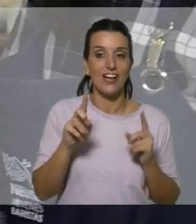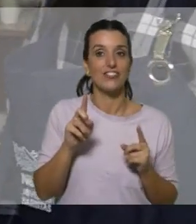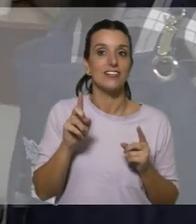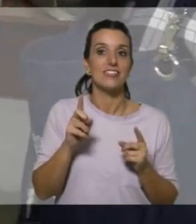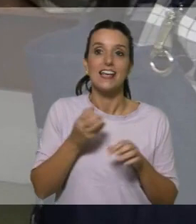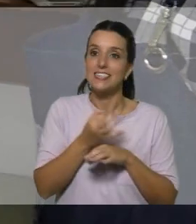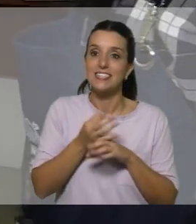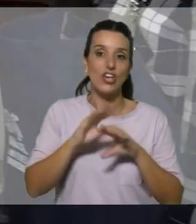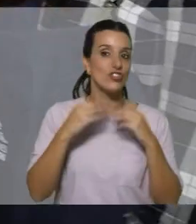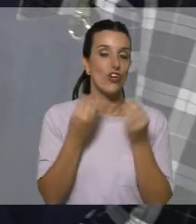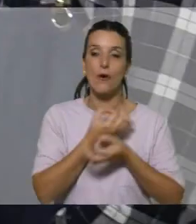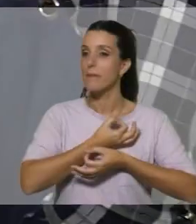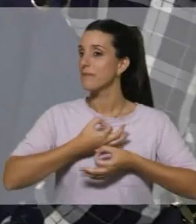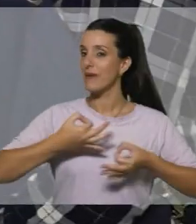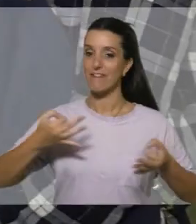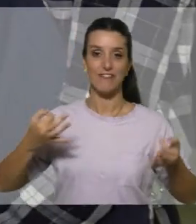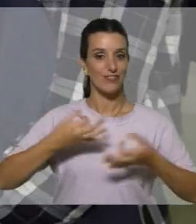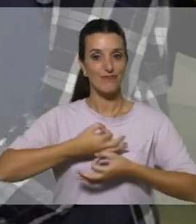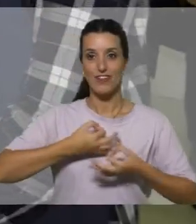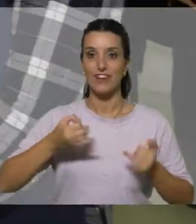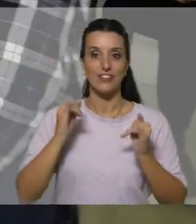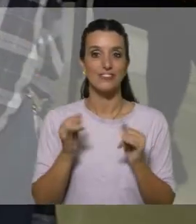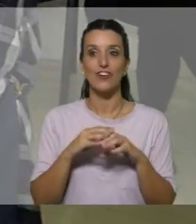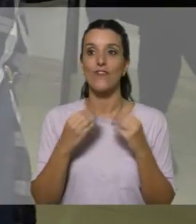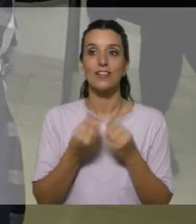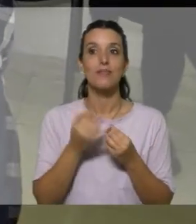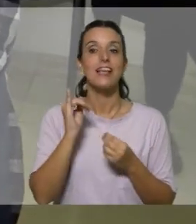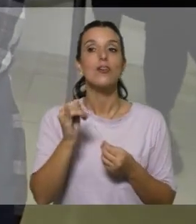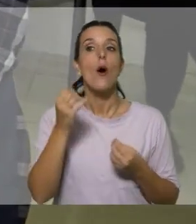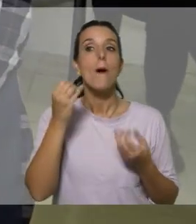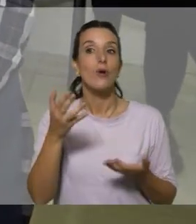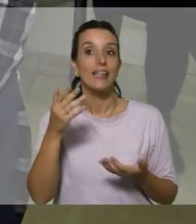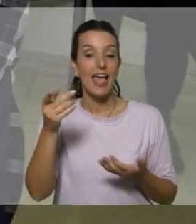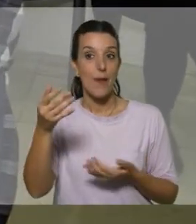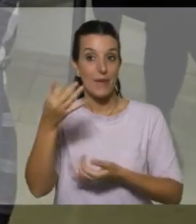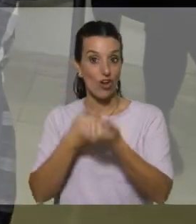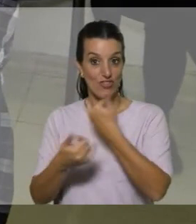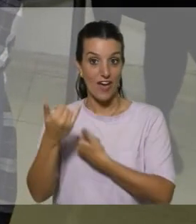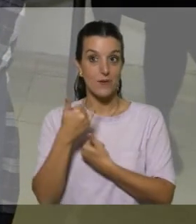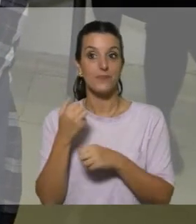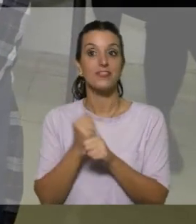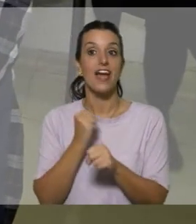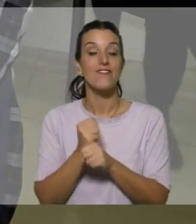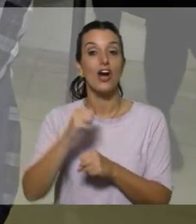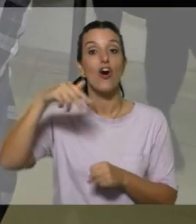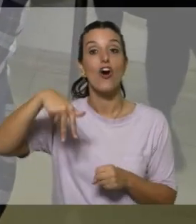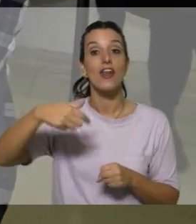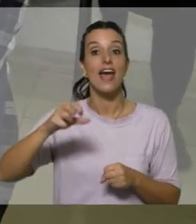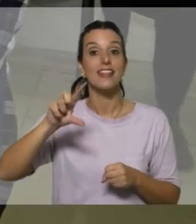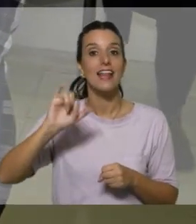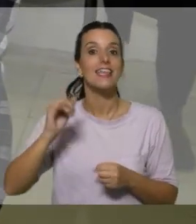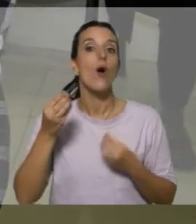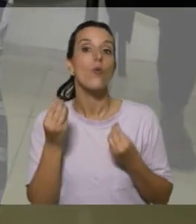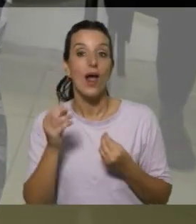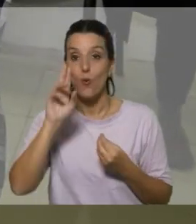como que queda redondita. Un combo perfecto. Es un combo perfecto, sí, completamente. Claro, porque me estaban contando, el trabajo de Natalia en definitiva es, ya